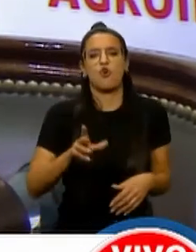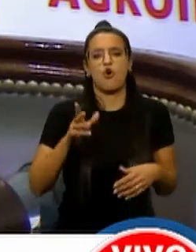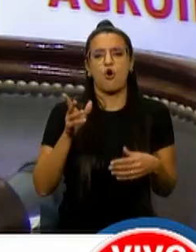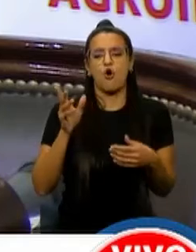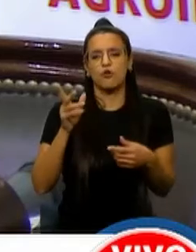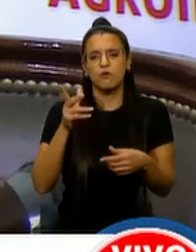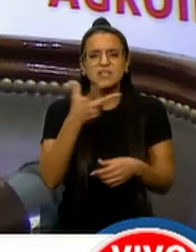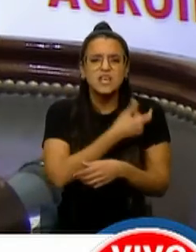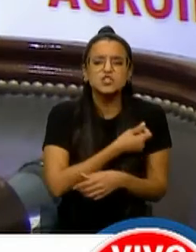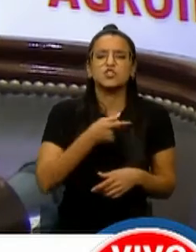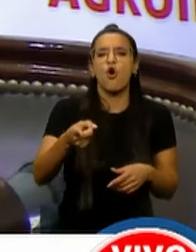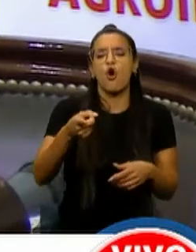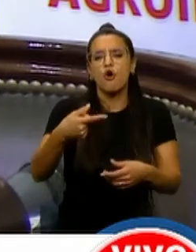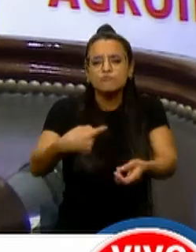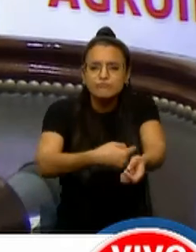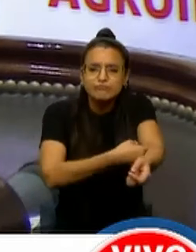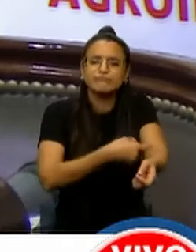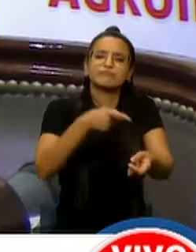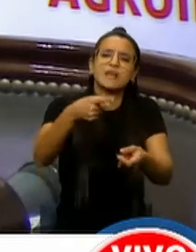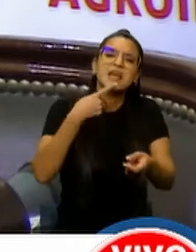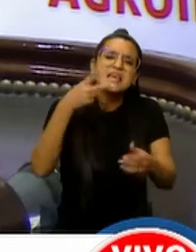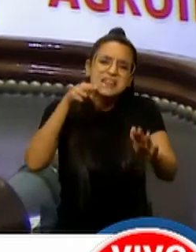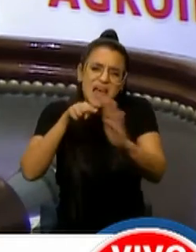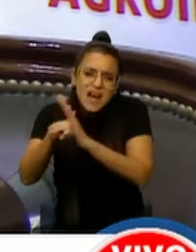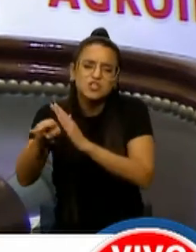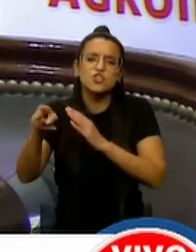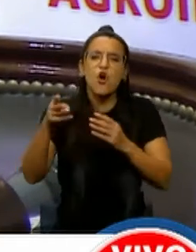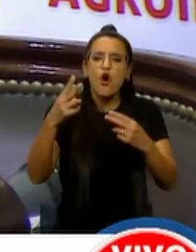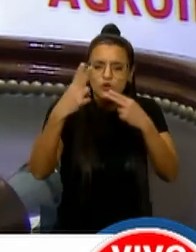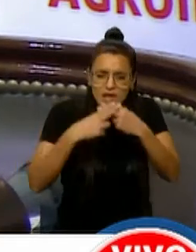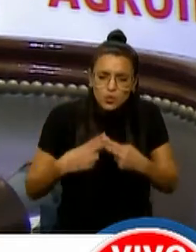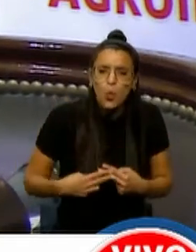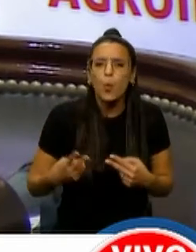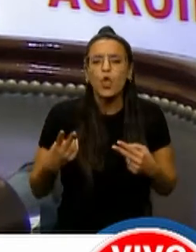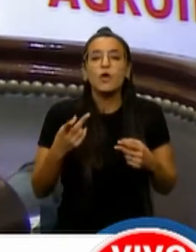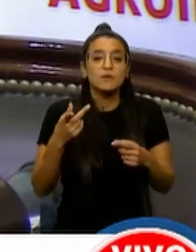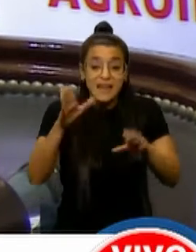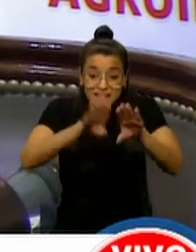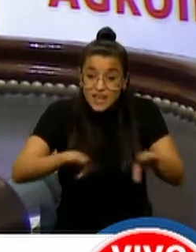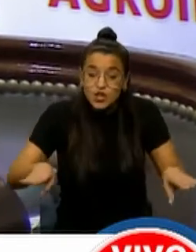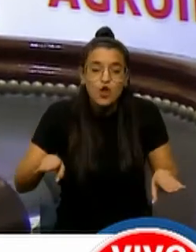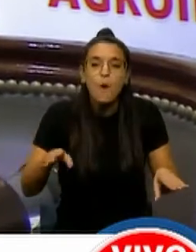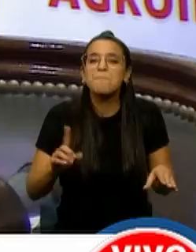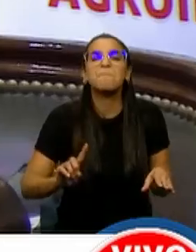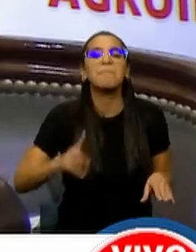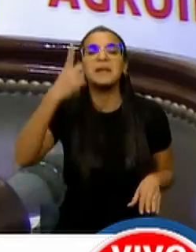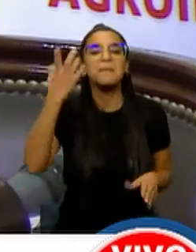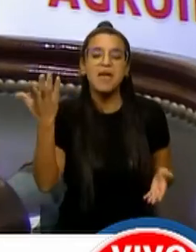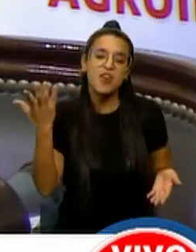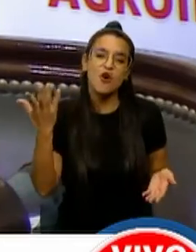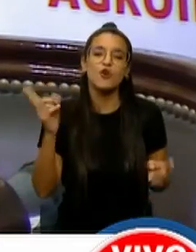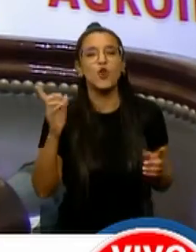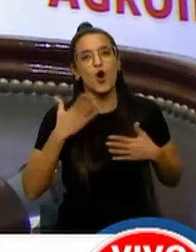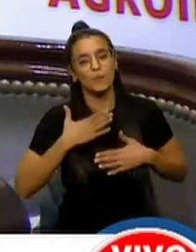de las quimios, a pesar de las internaciones, a pesar de los estudios, los niños primero por ahí no